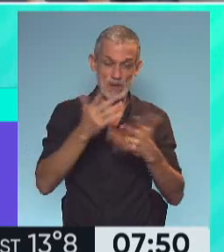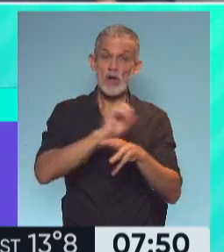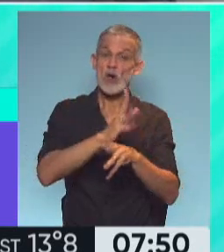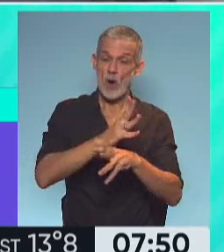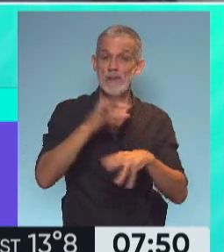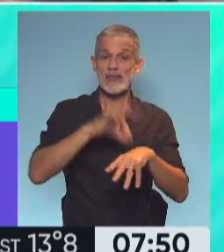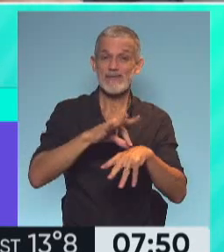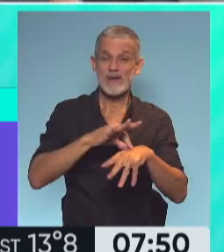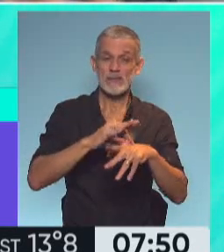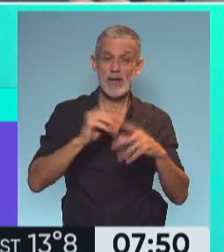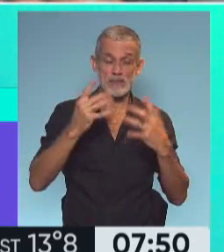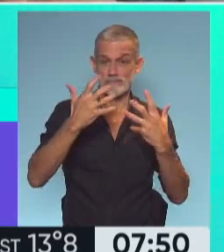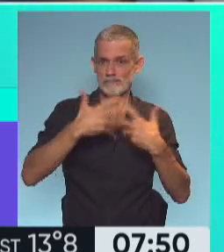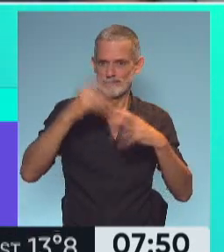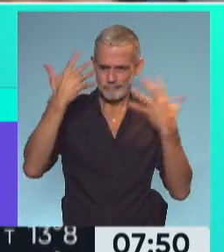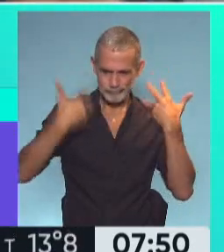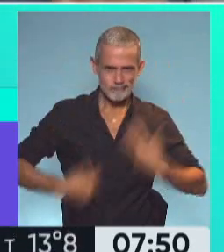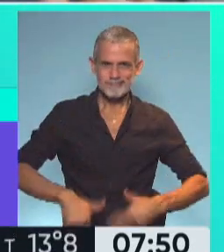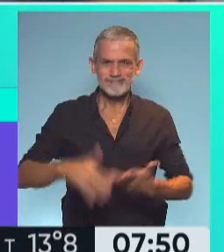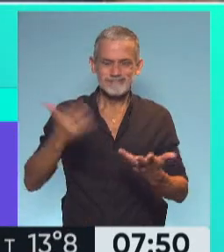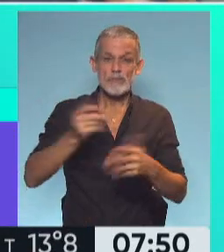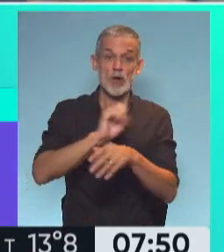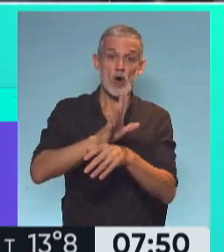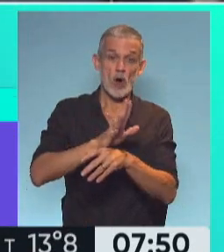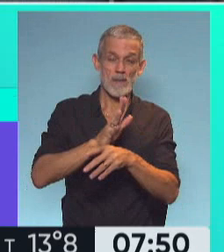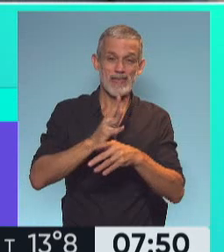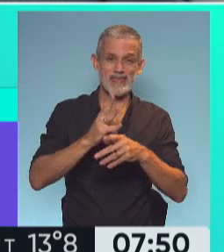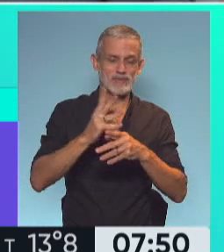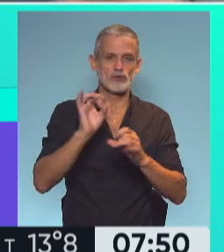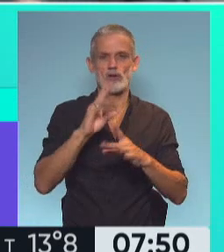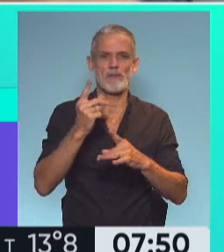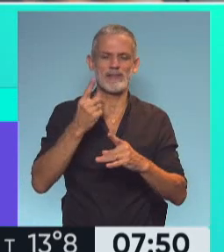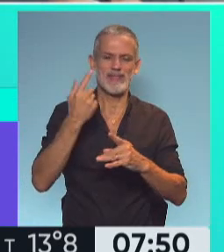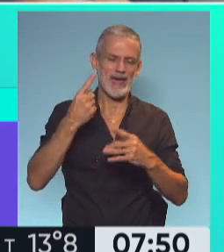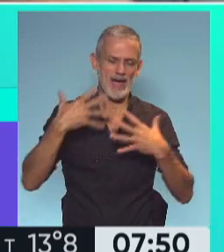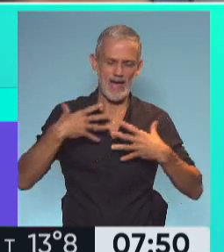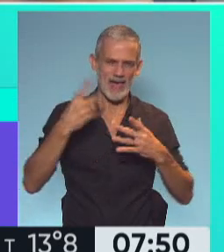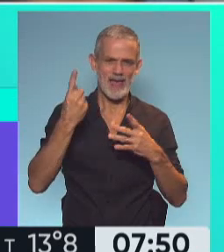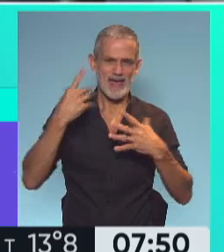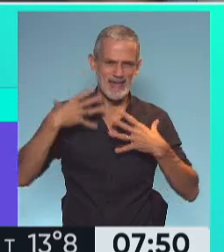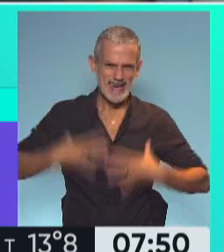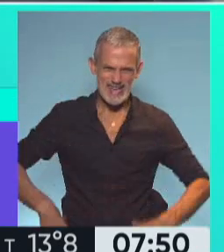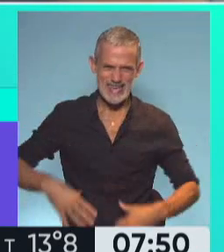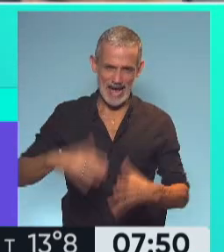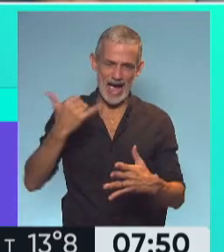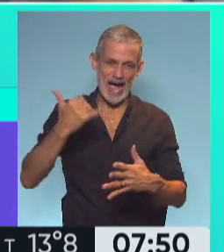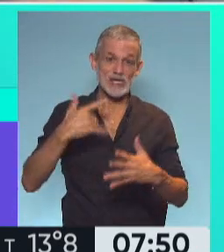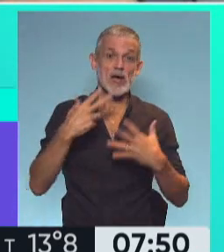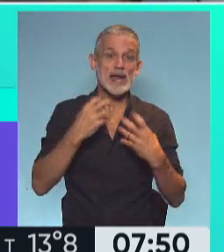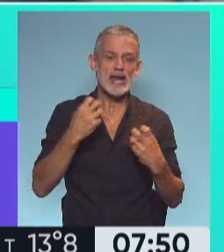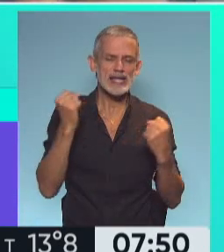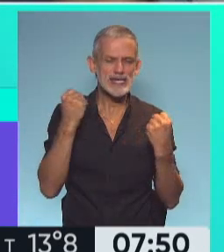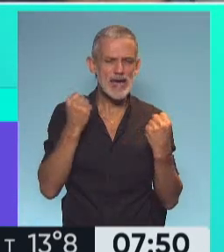enfermedad sistémica, ¿no? Porque atravesar un COVID sistémico severo puede implicar realmente un gasto